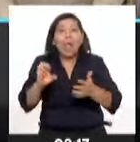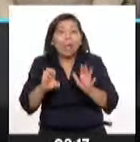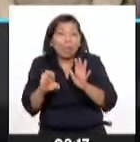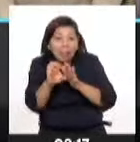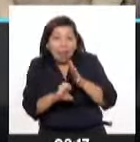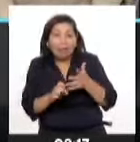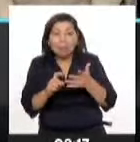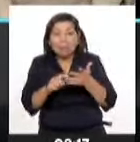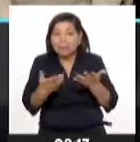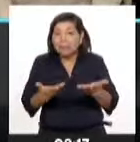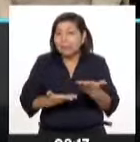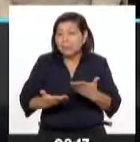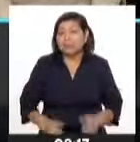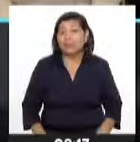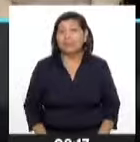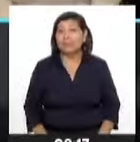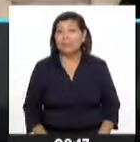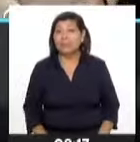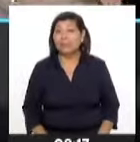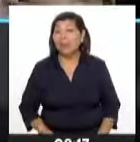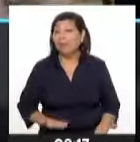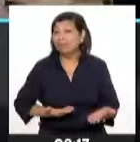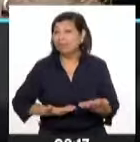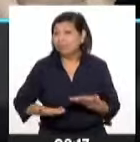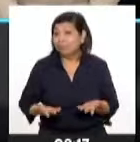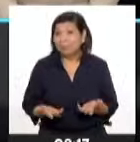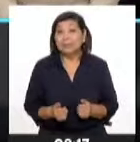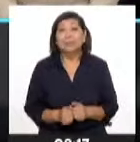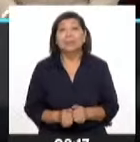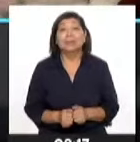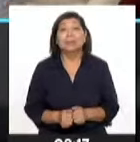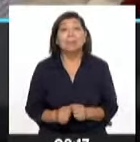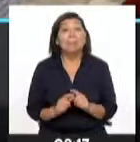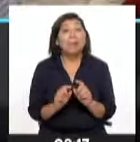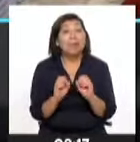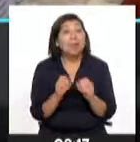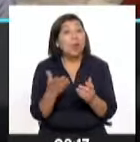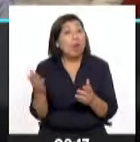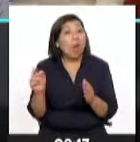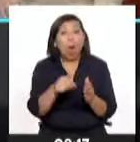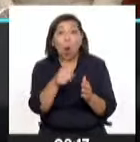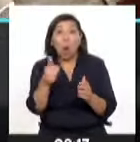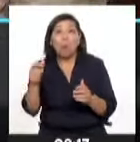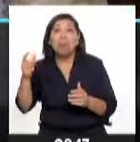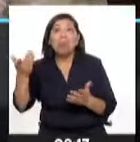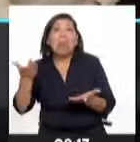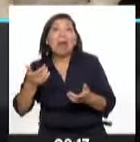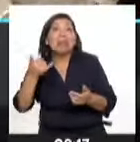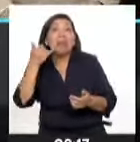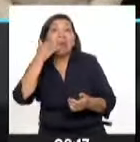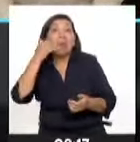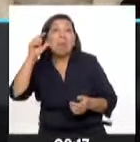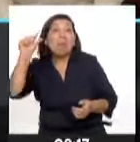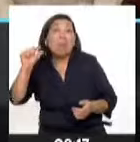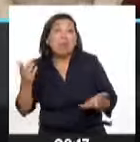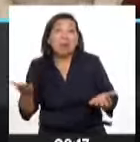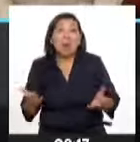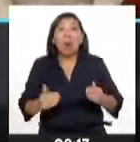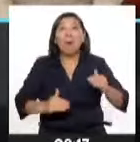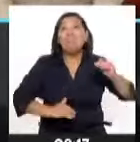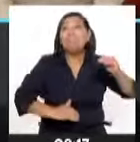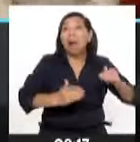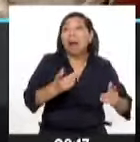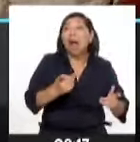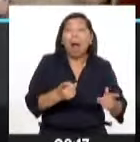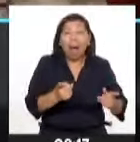puede ir a un centro comercial, a uno de estos kioscos de una de estas operadoras y decirle, oye, al costado me han ofrecido, no sé, tanto. Y la